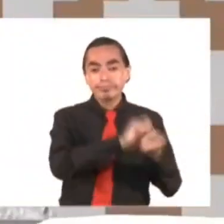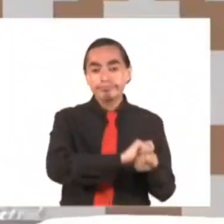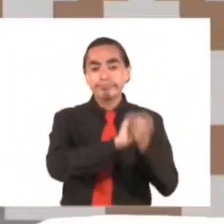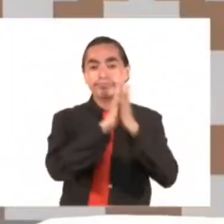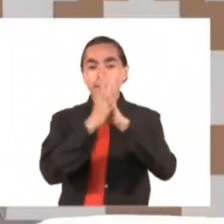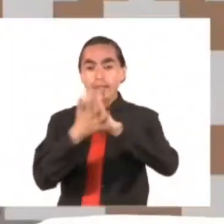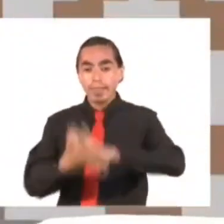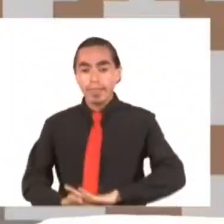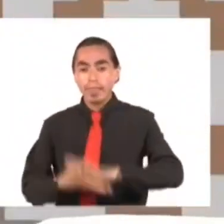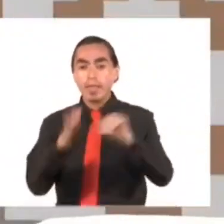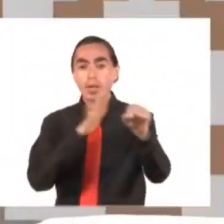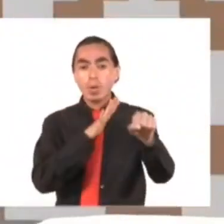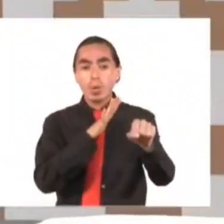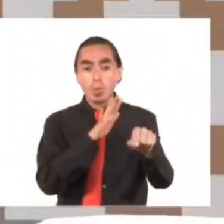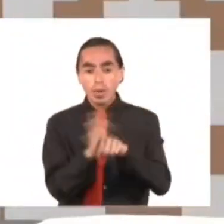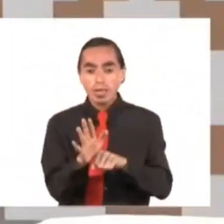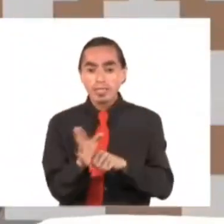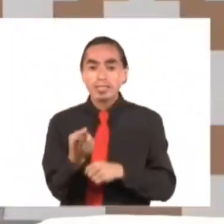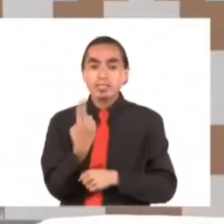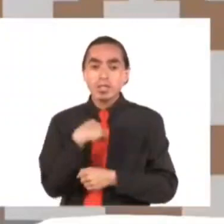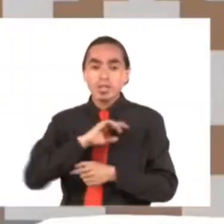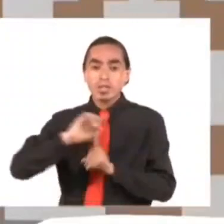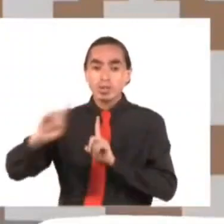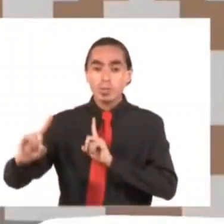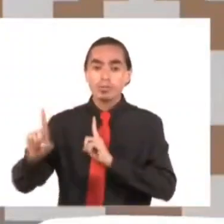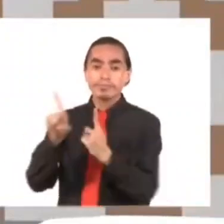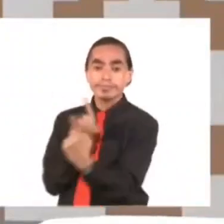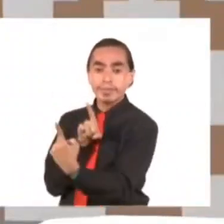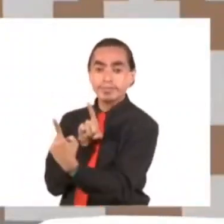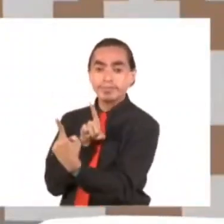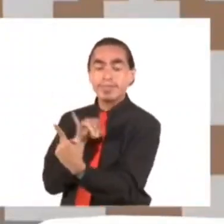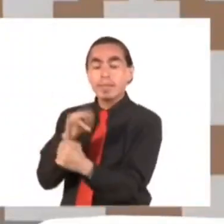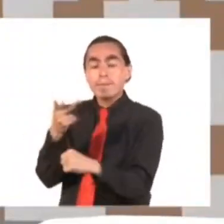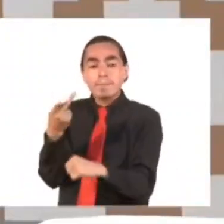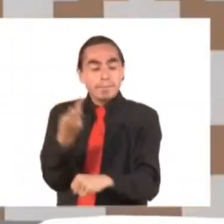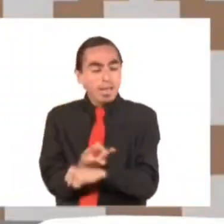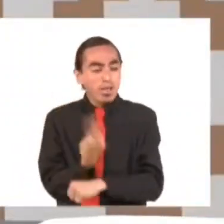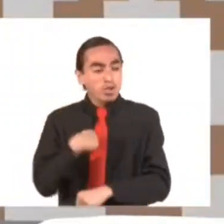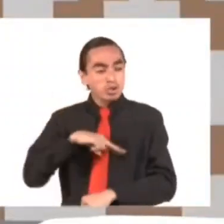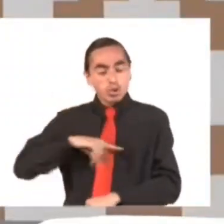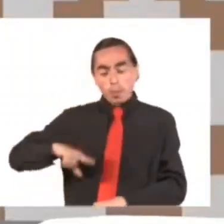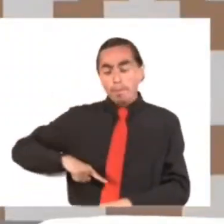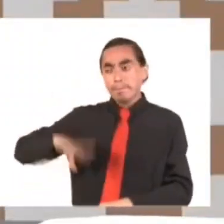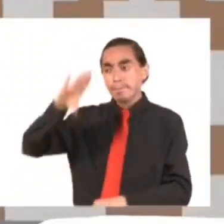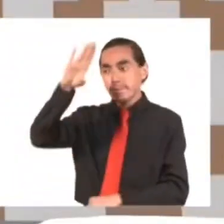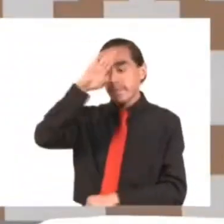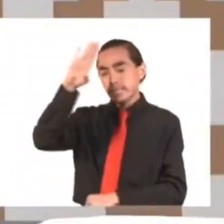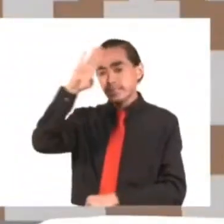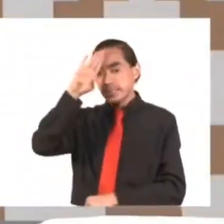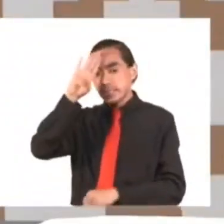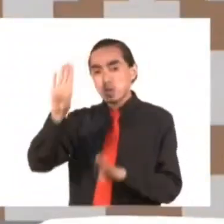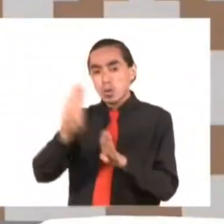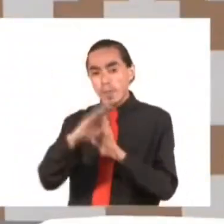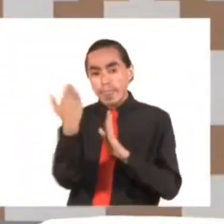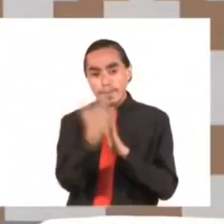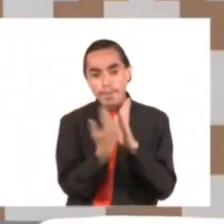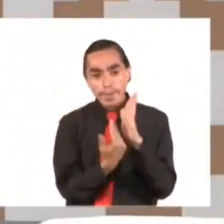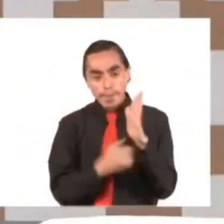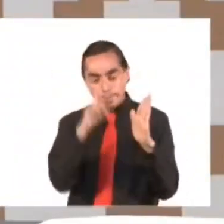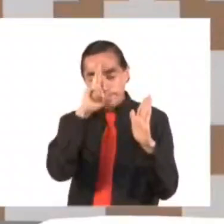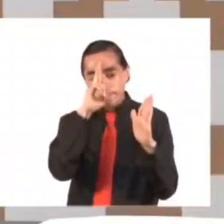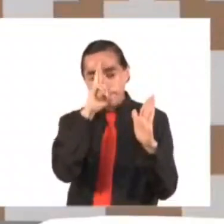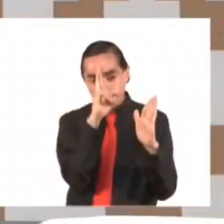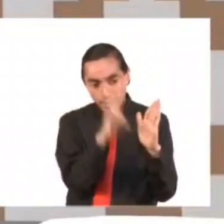para nosotros, que es ponernos en el lugar de los ciudadanos. Muchas veces como gobierno nosotros pensamos en hacer cumplir la normativa al pie de la letra